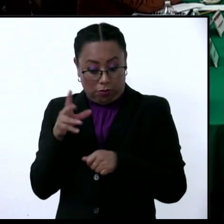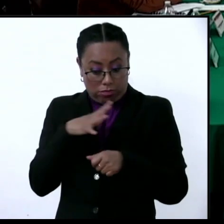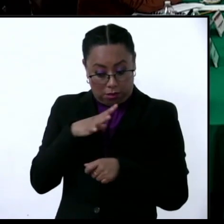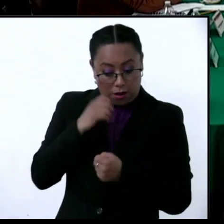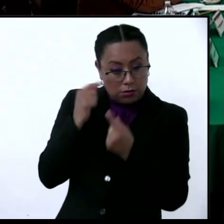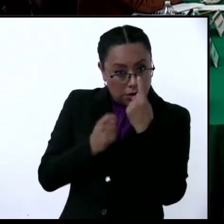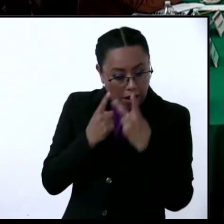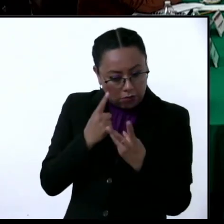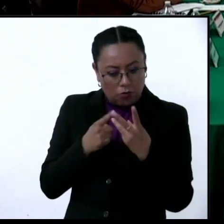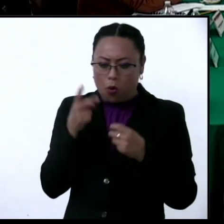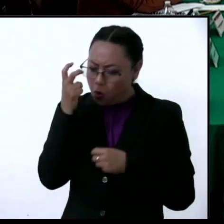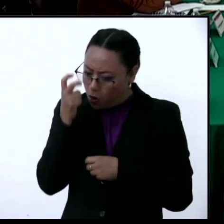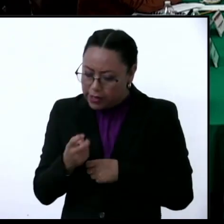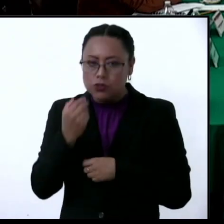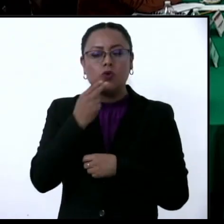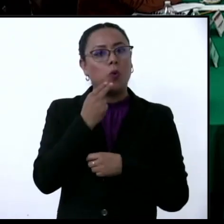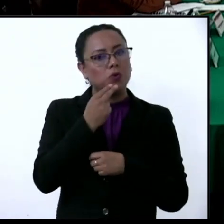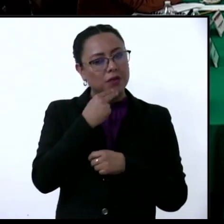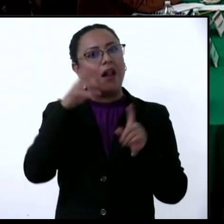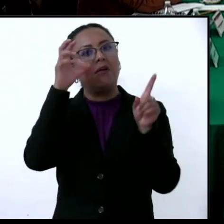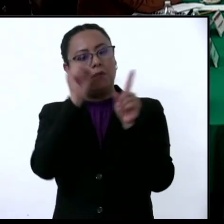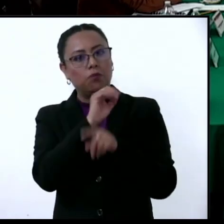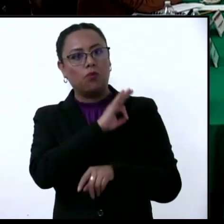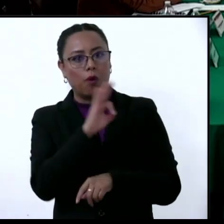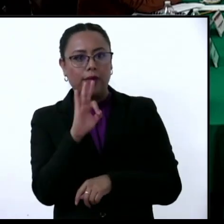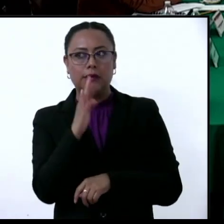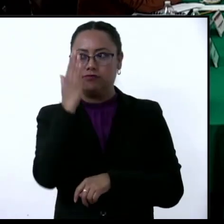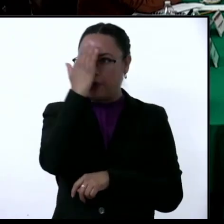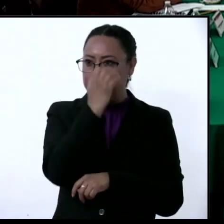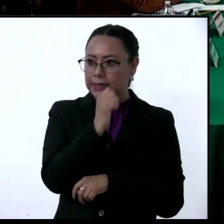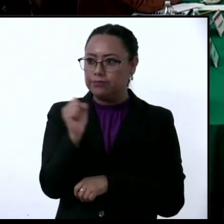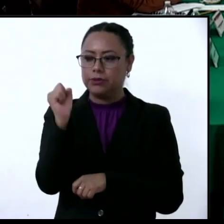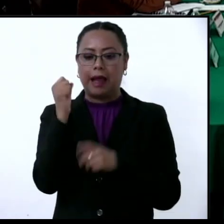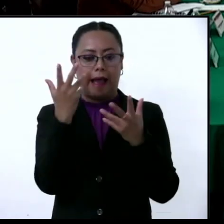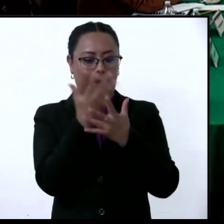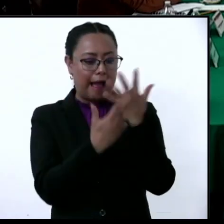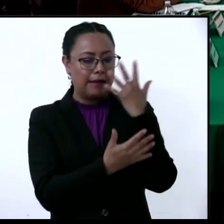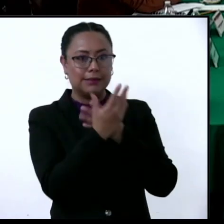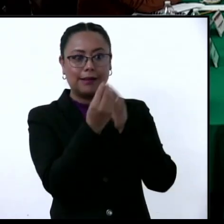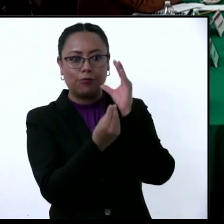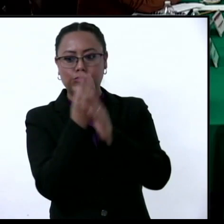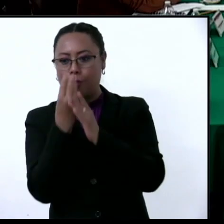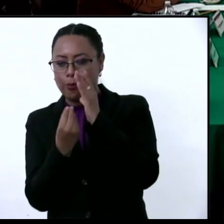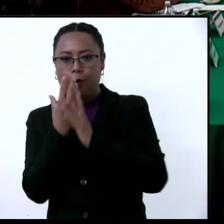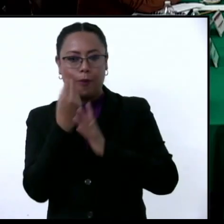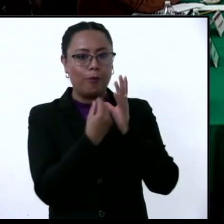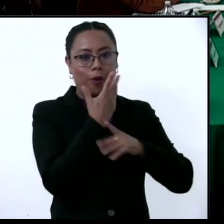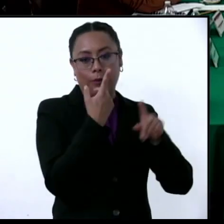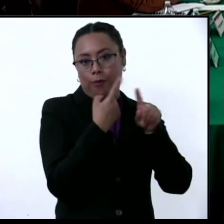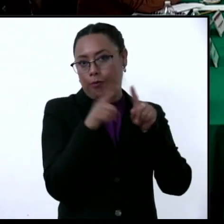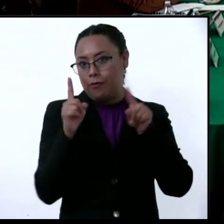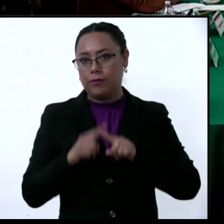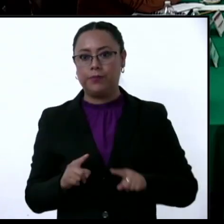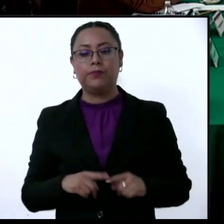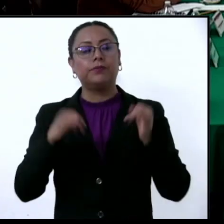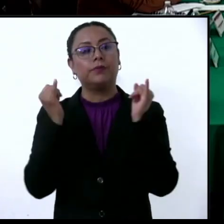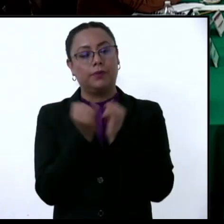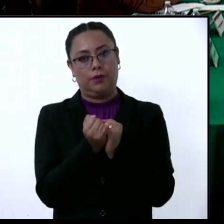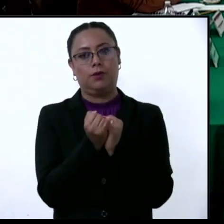que con talento, con innovación, pero sobre todo con muchas ganas de no pasar, pues la